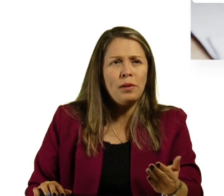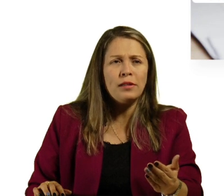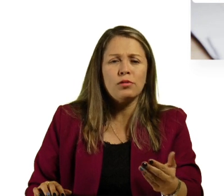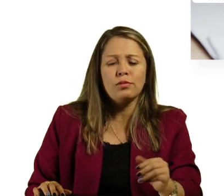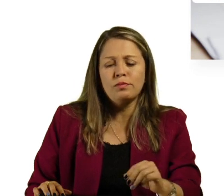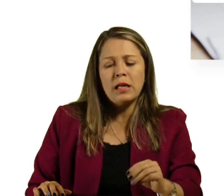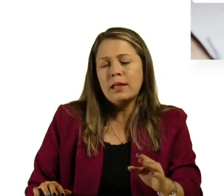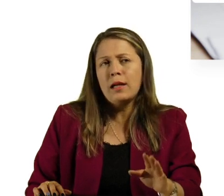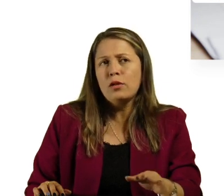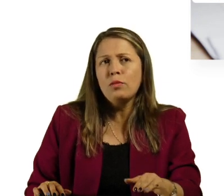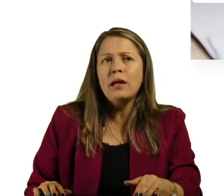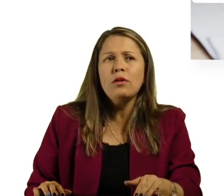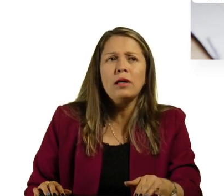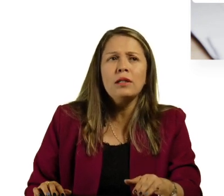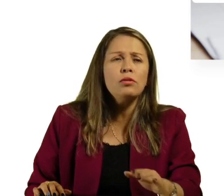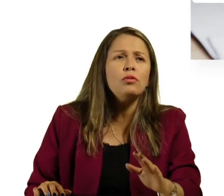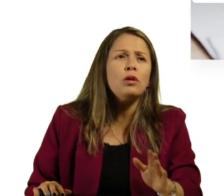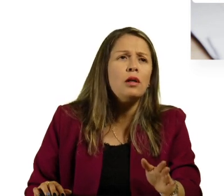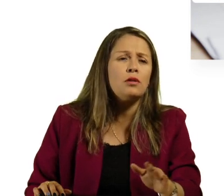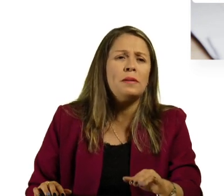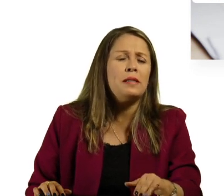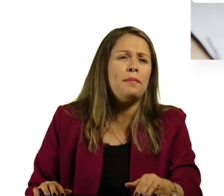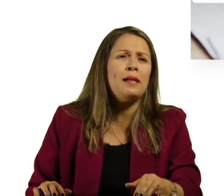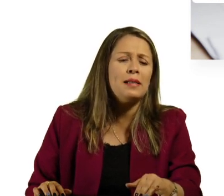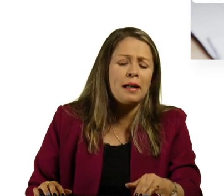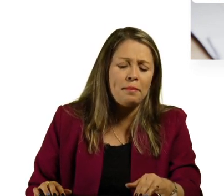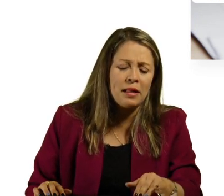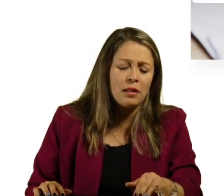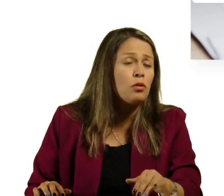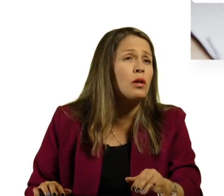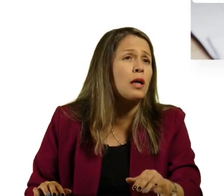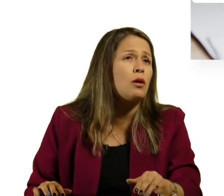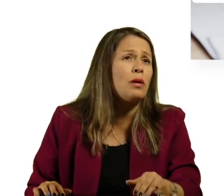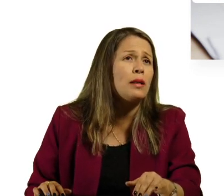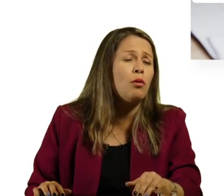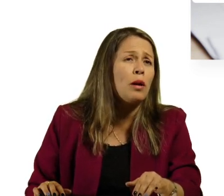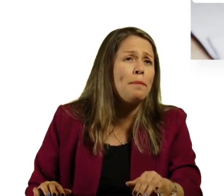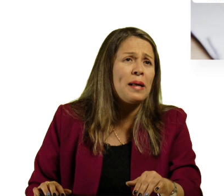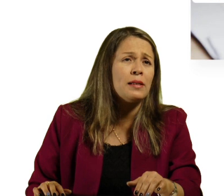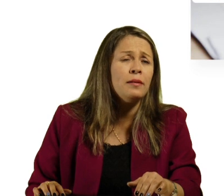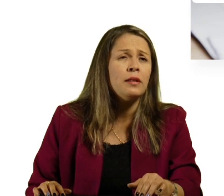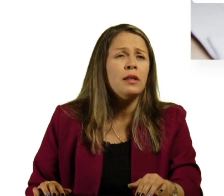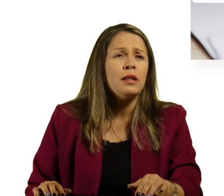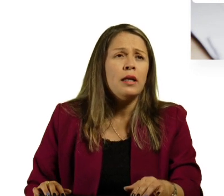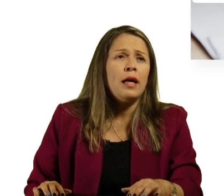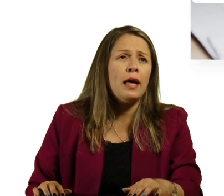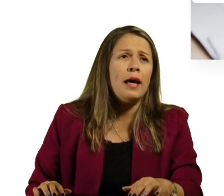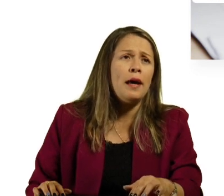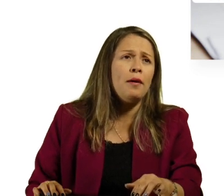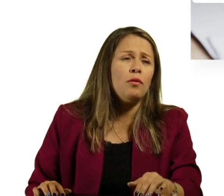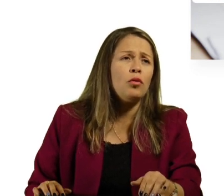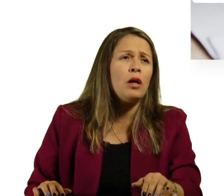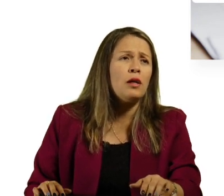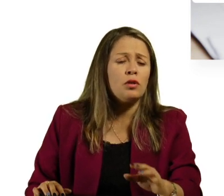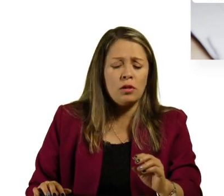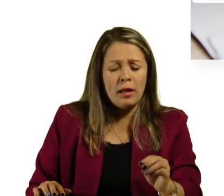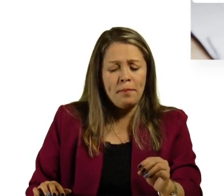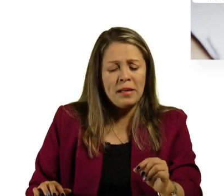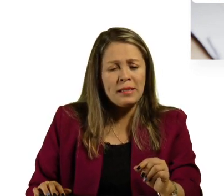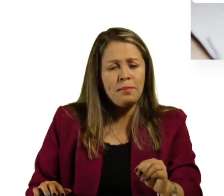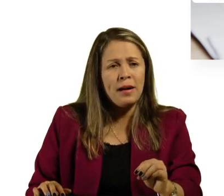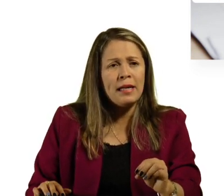esos presupuestos. El talento humano es una de las principales herramientas con la que cuenta una empresa, uno de